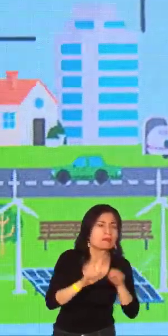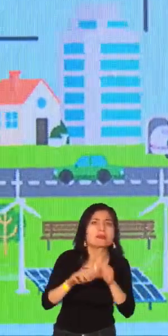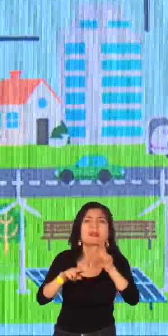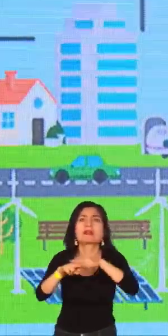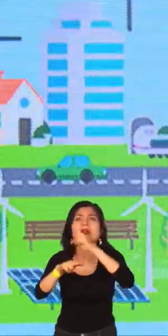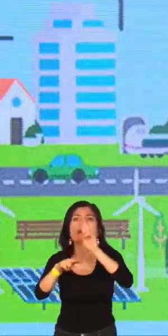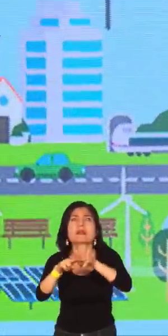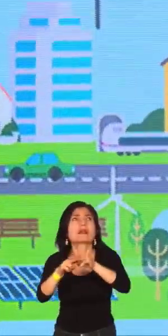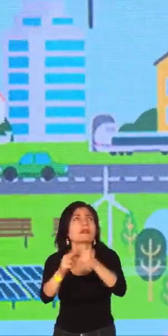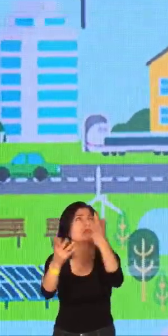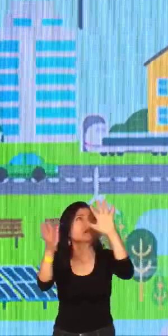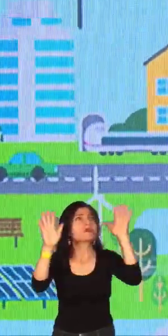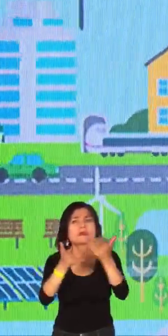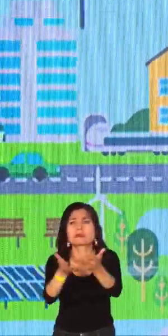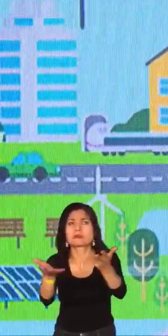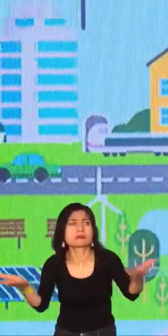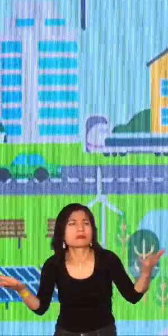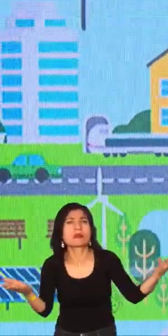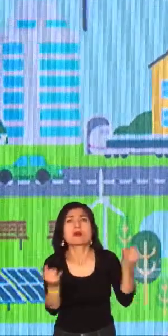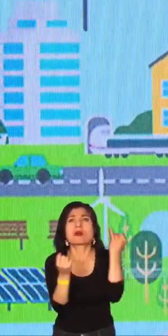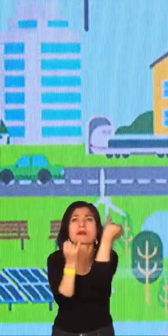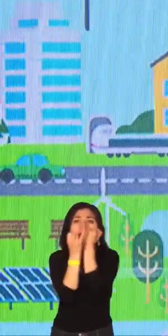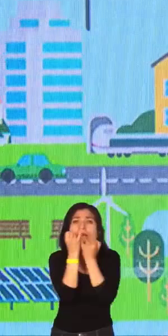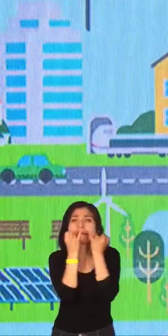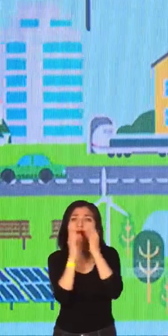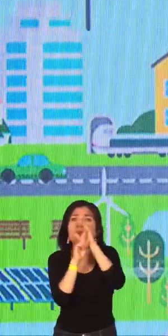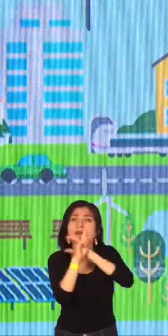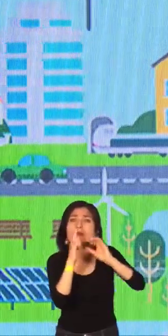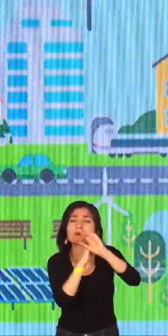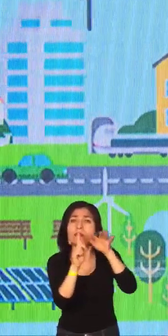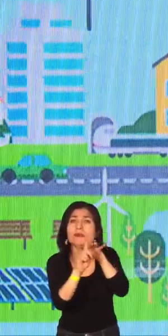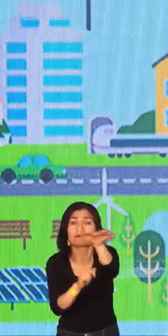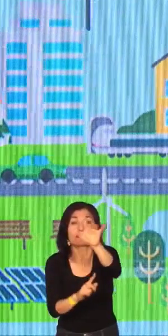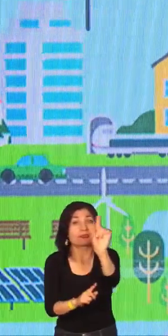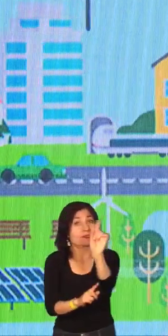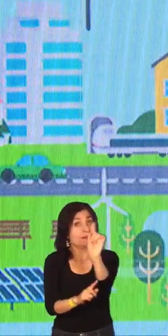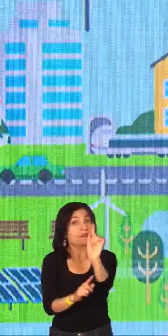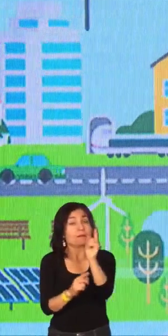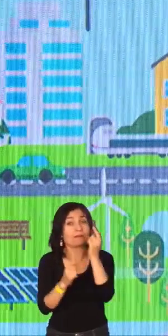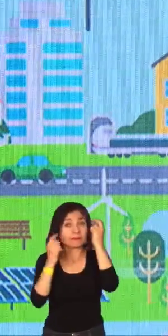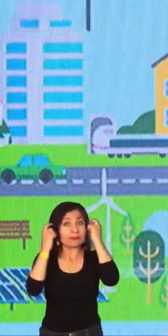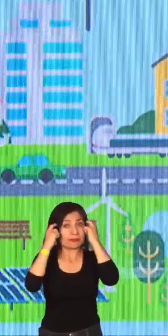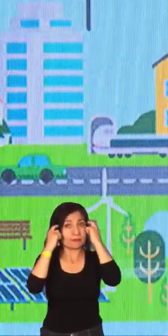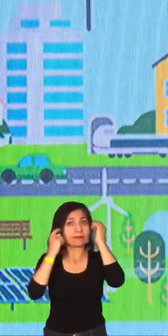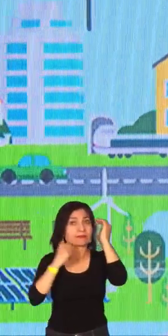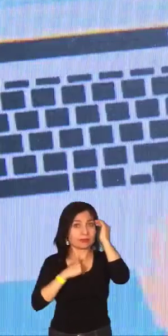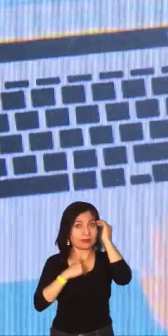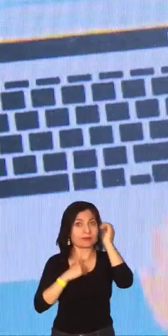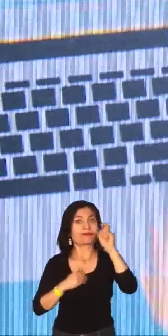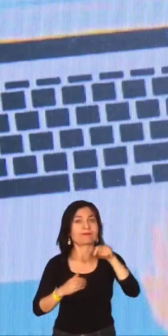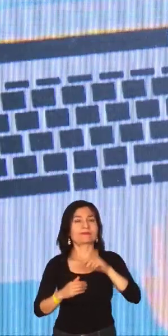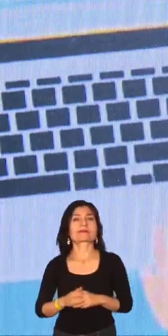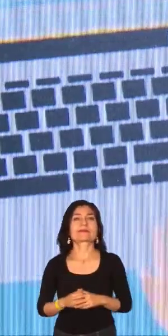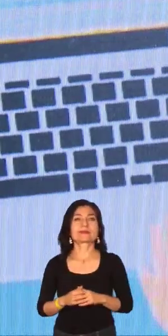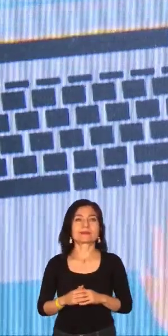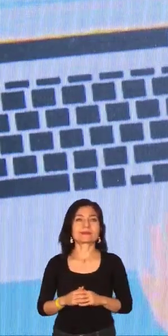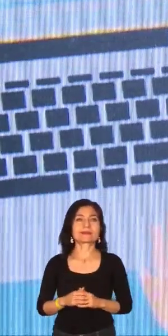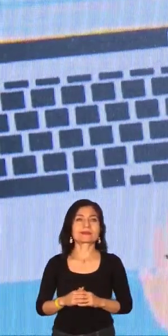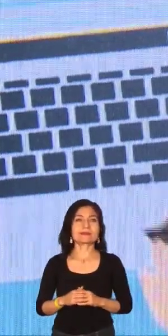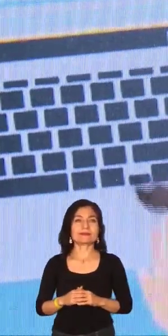naturales, nuestra identidad y nuestra cultura. Entonces, también hay que considerar este aspecto.